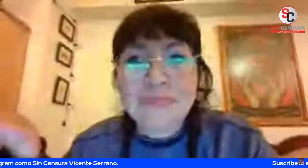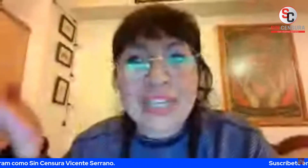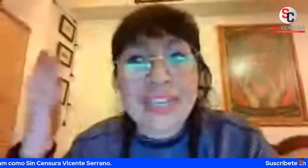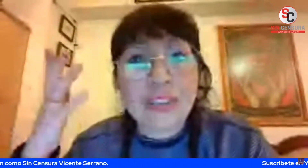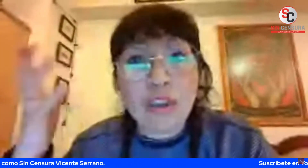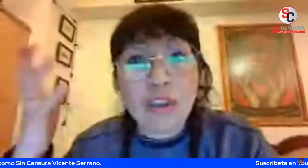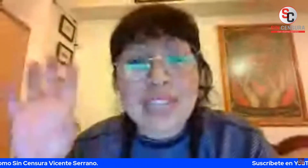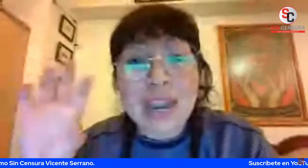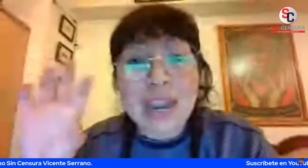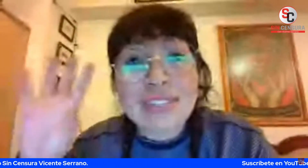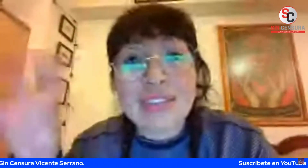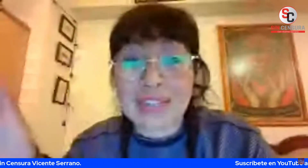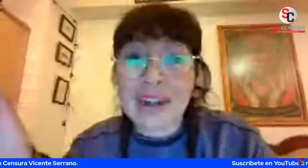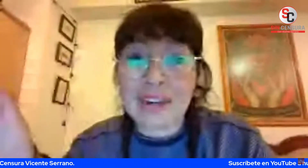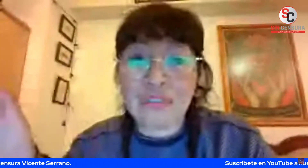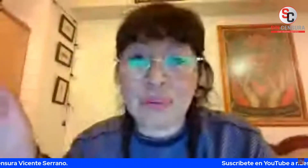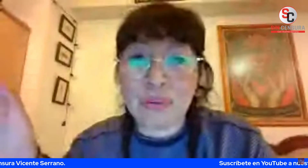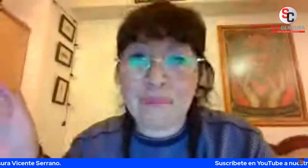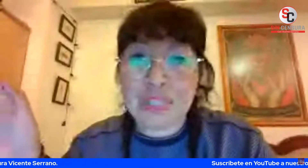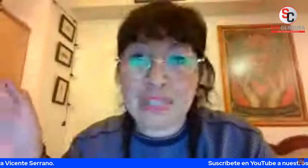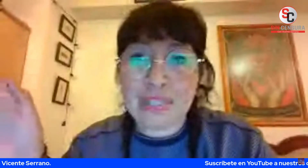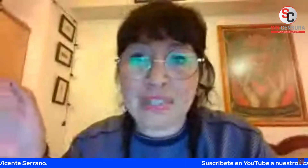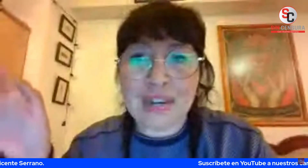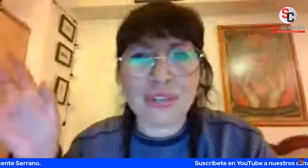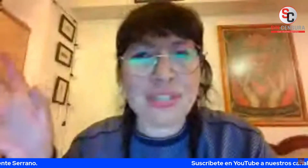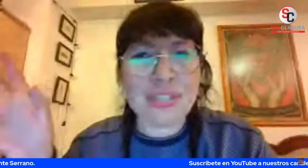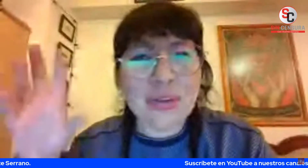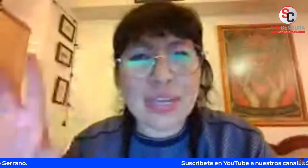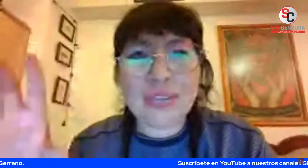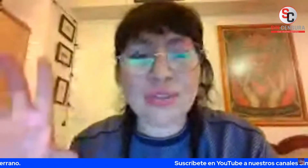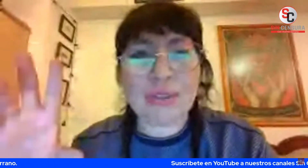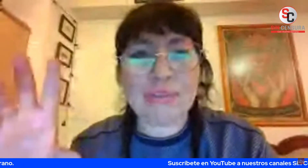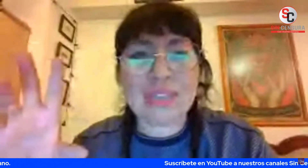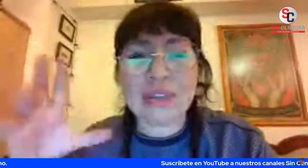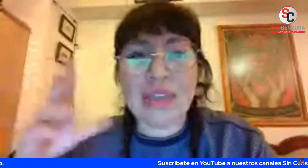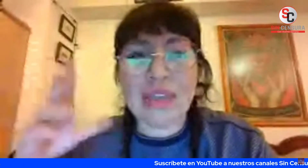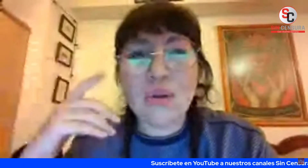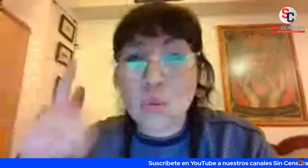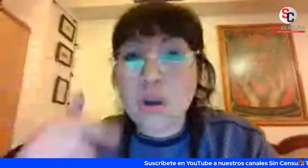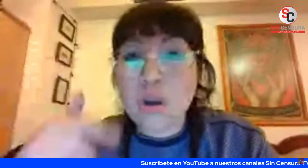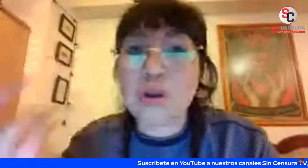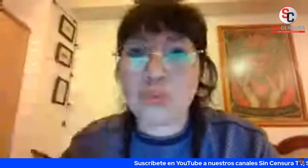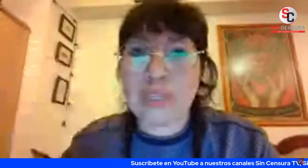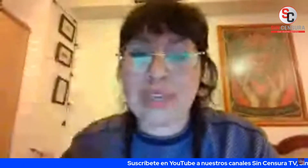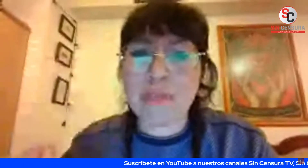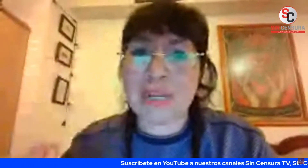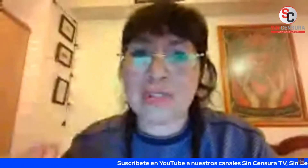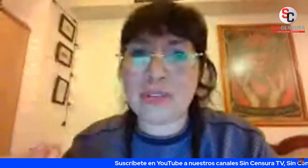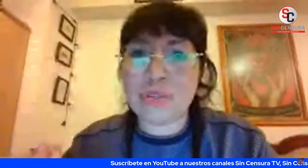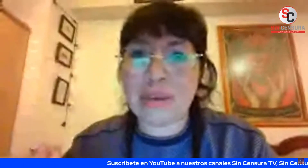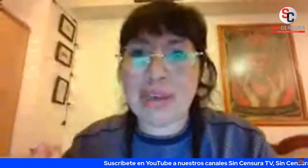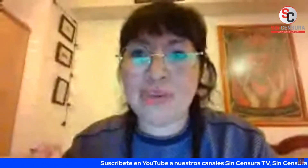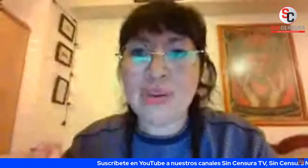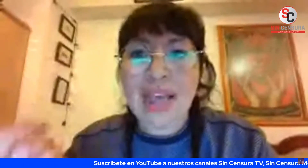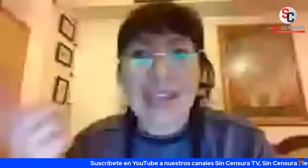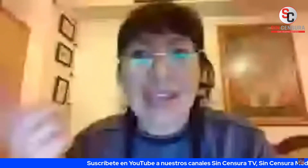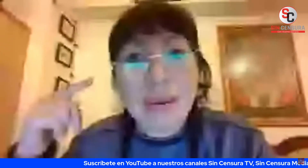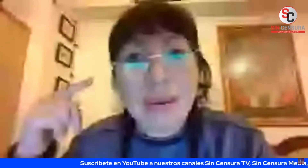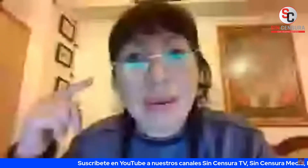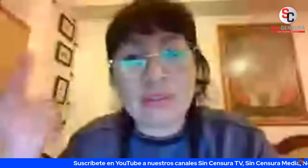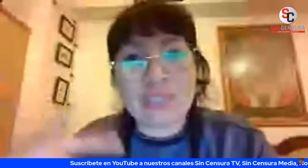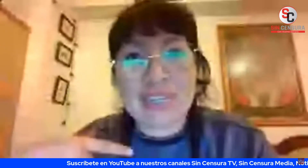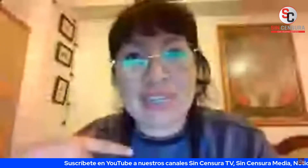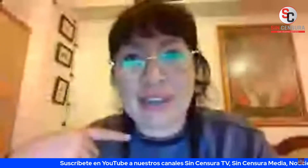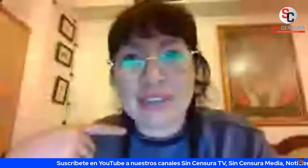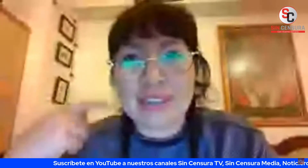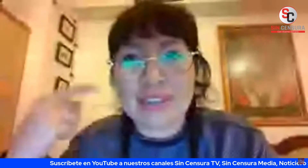en la figura presidencial. Entonces creo que esto también sería una oportunidad para hacer un llamado a que no abandonemos las calles, a que no